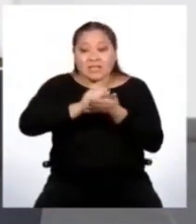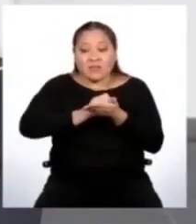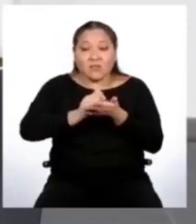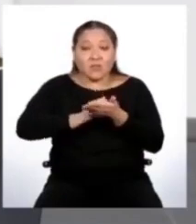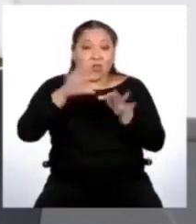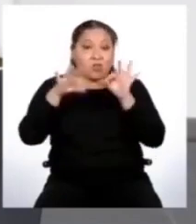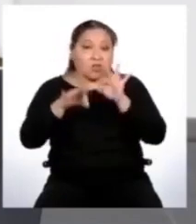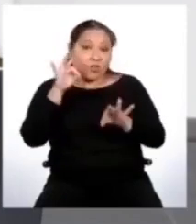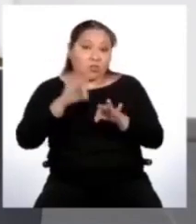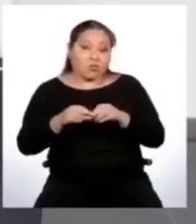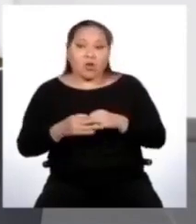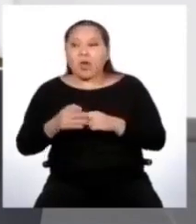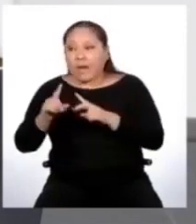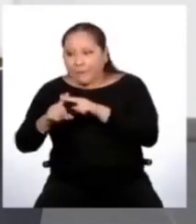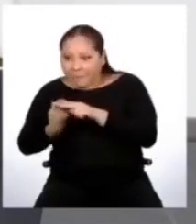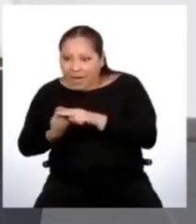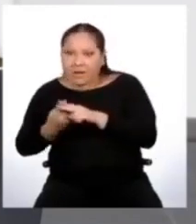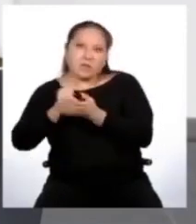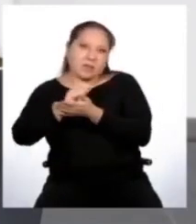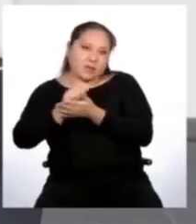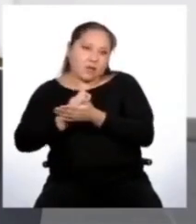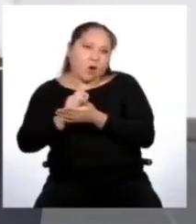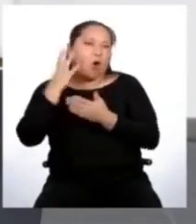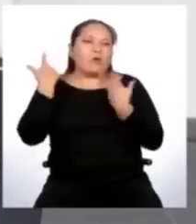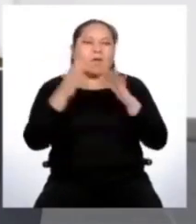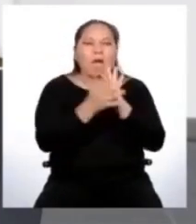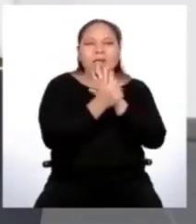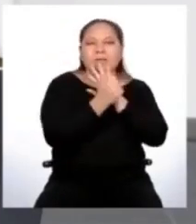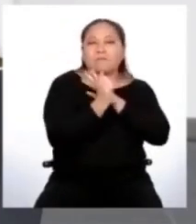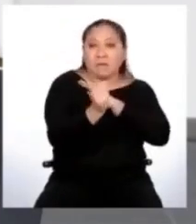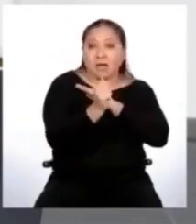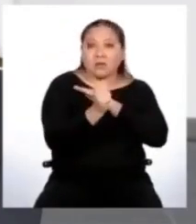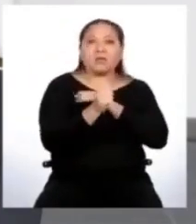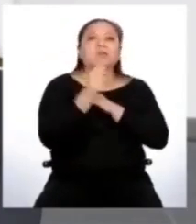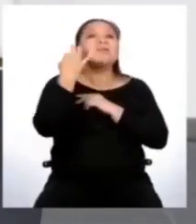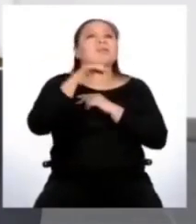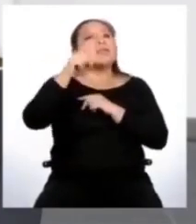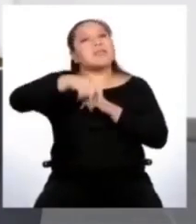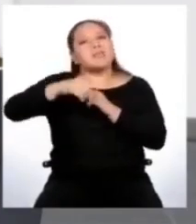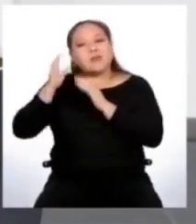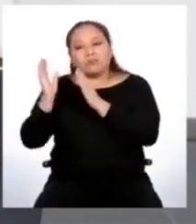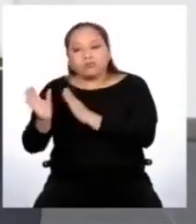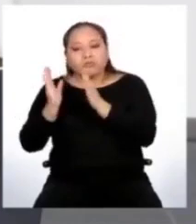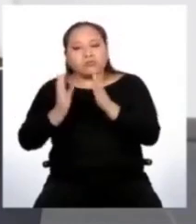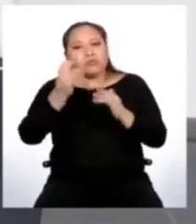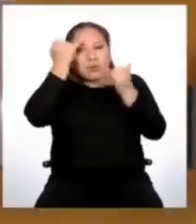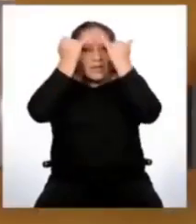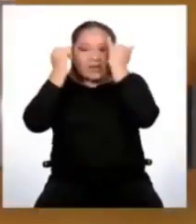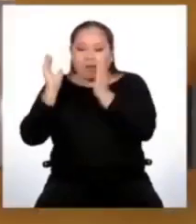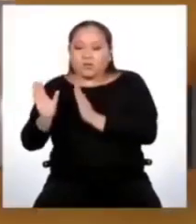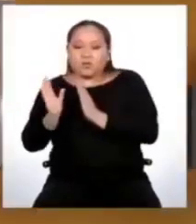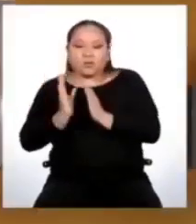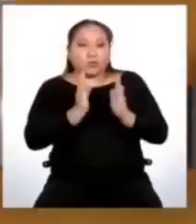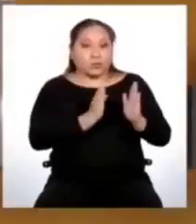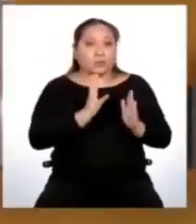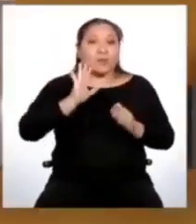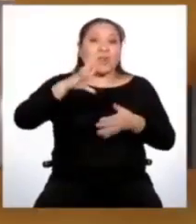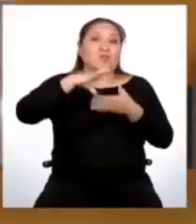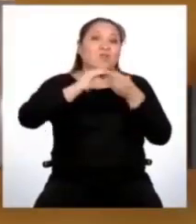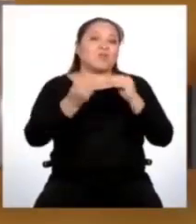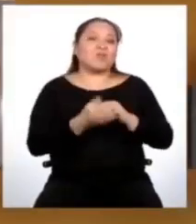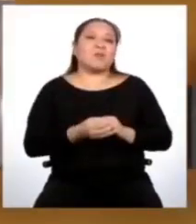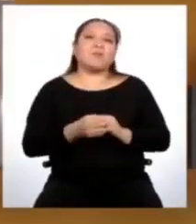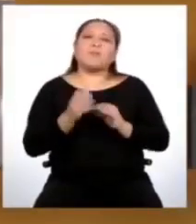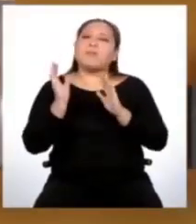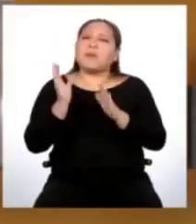teatrales, ya sean novatos o expertos, siempre necesitan ordenar las ideas para su texto. Hacer un